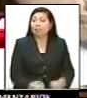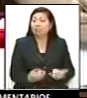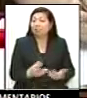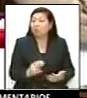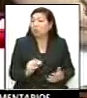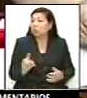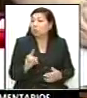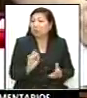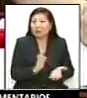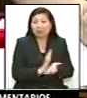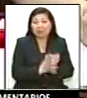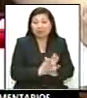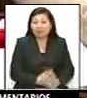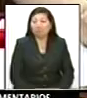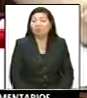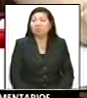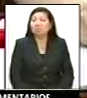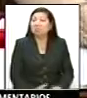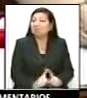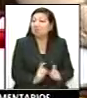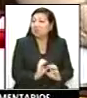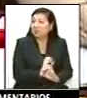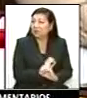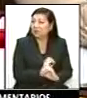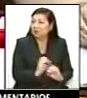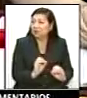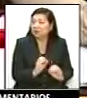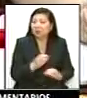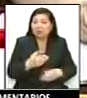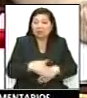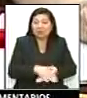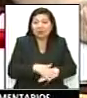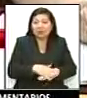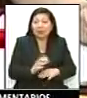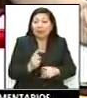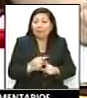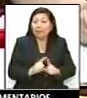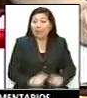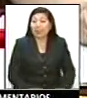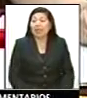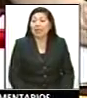se ha utilizado ni se ha consumado ninguno de esos procesos y, sin embargo,